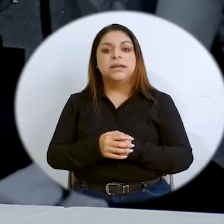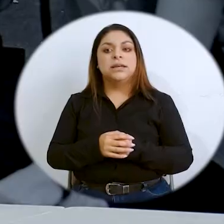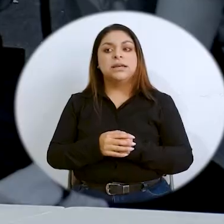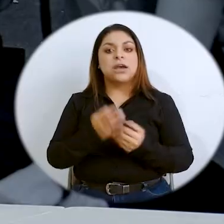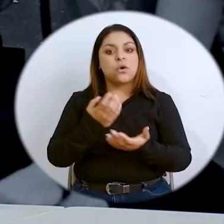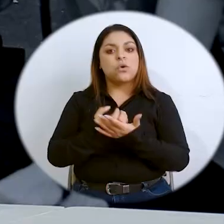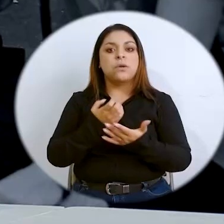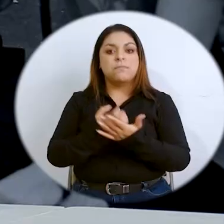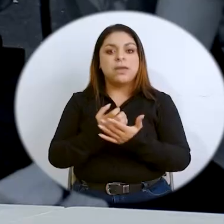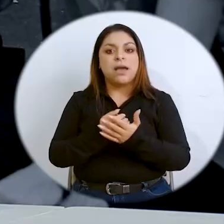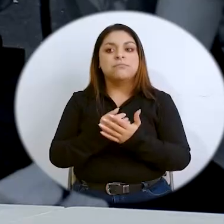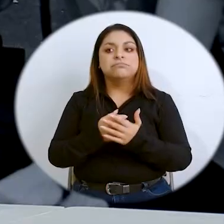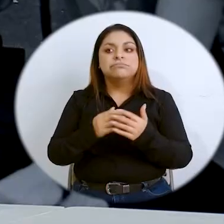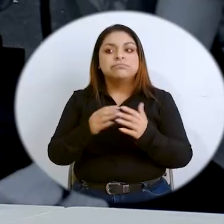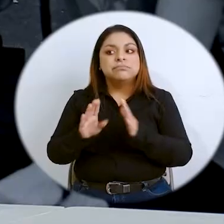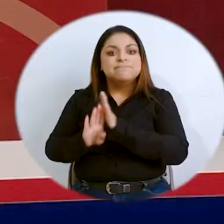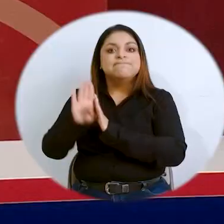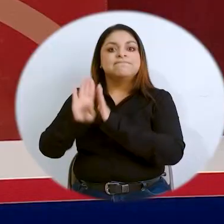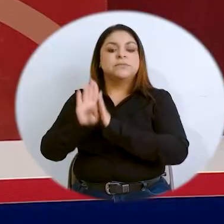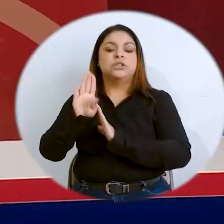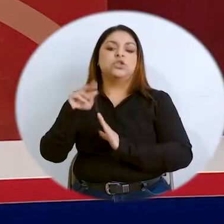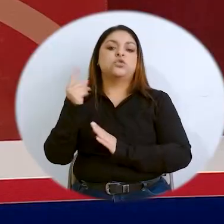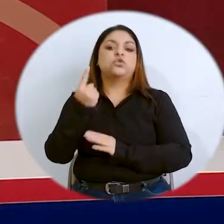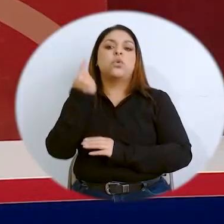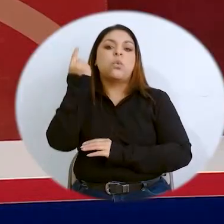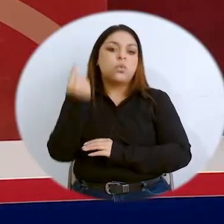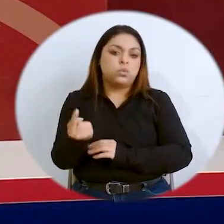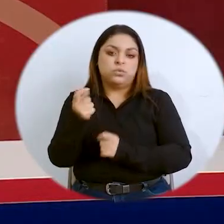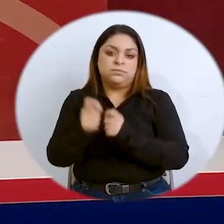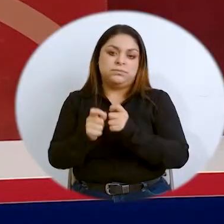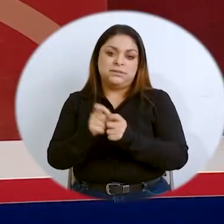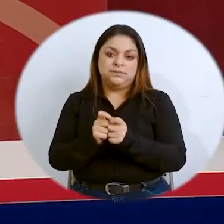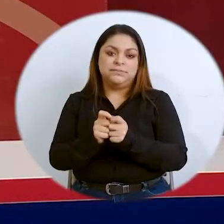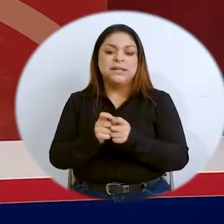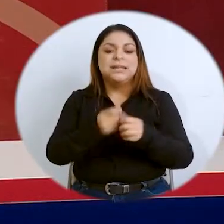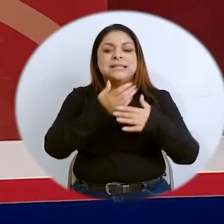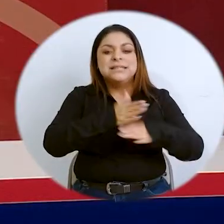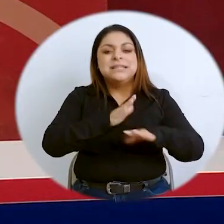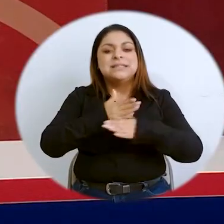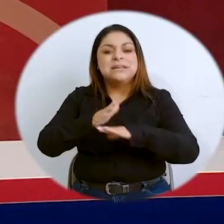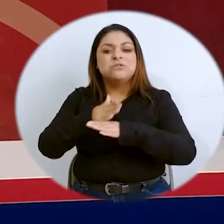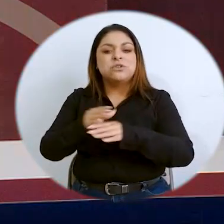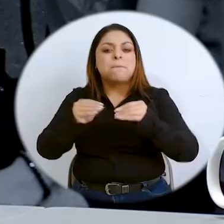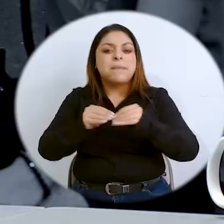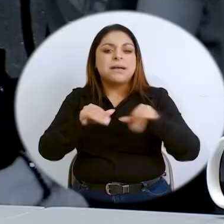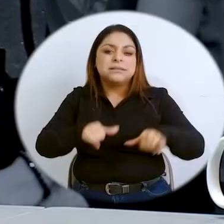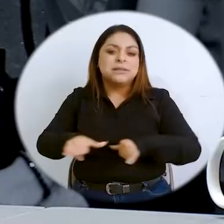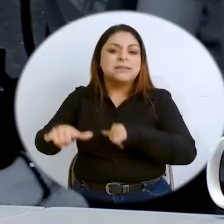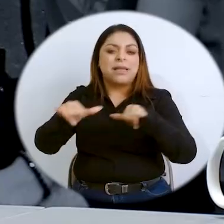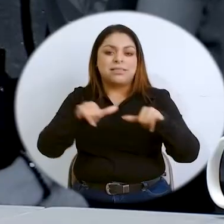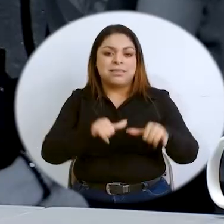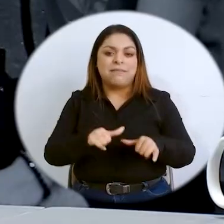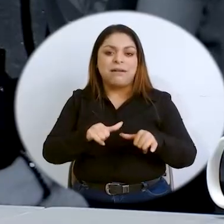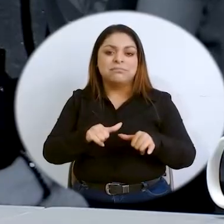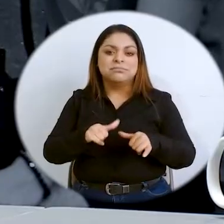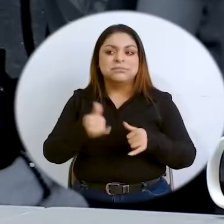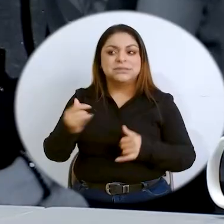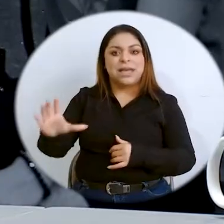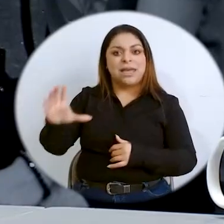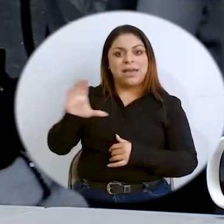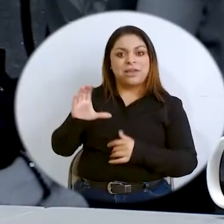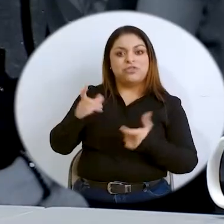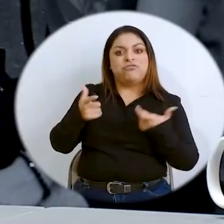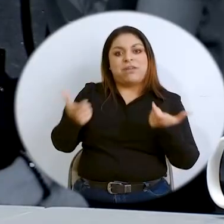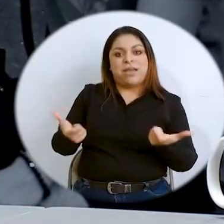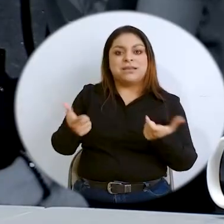si bien no igualitaria, por lo menos que muchos sectores sean los que crecen y no solo uno en particular. Sí, una distribución más equitativa tal vez